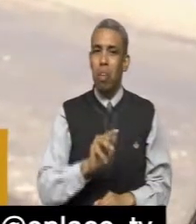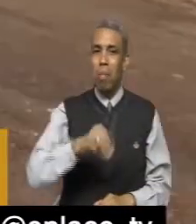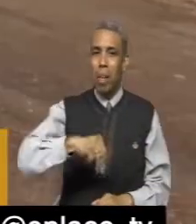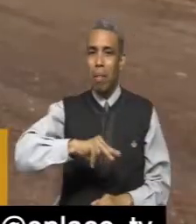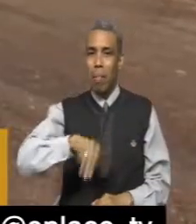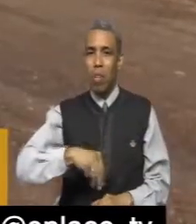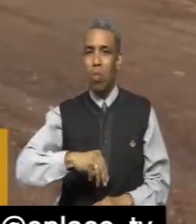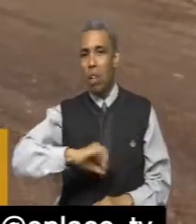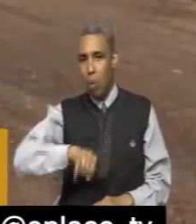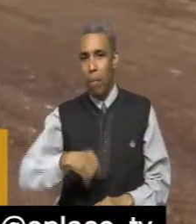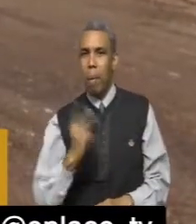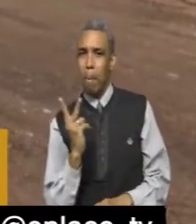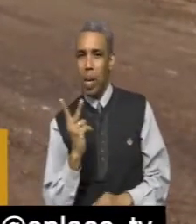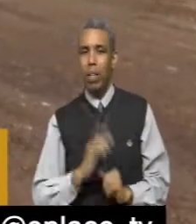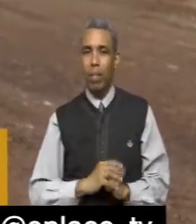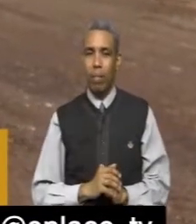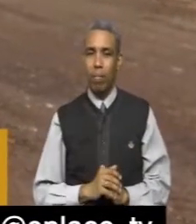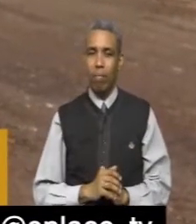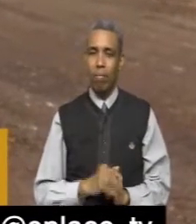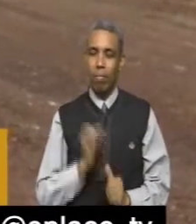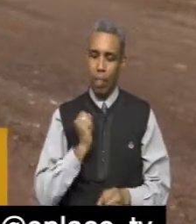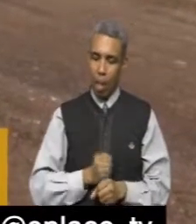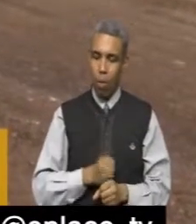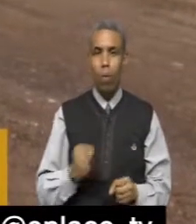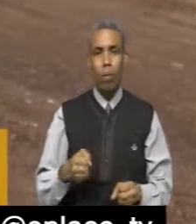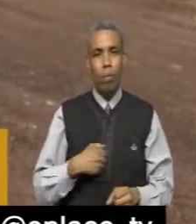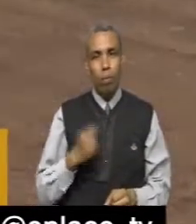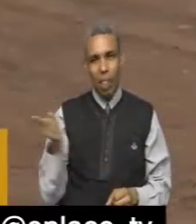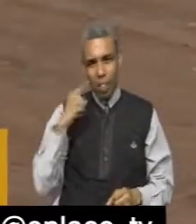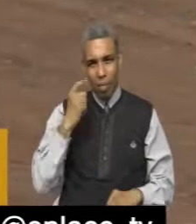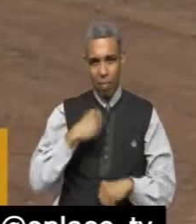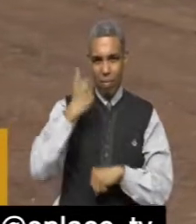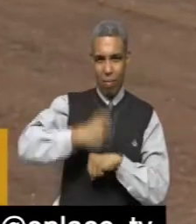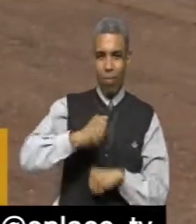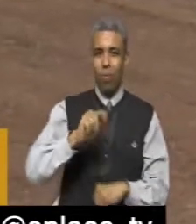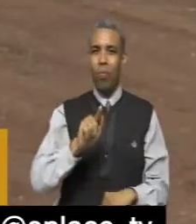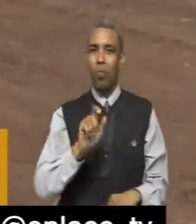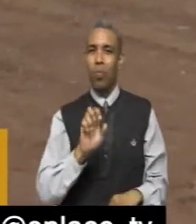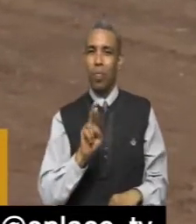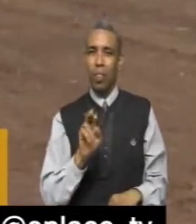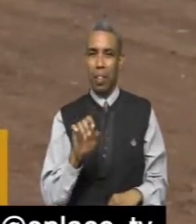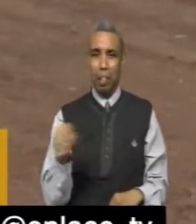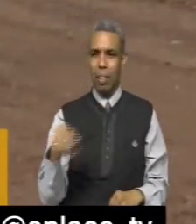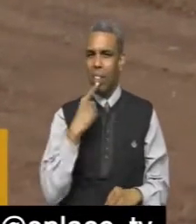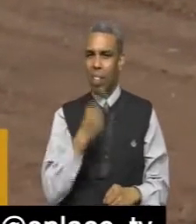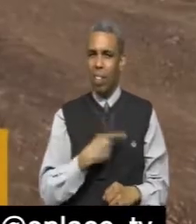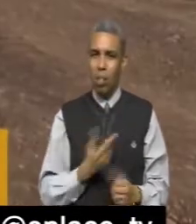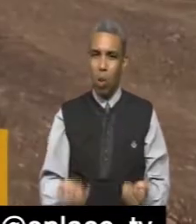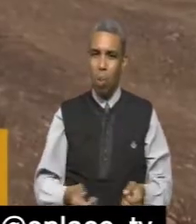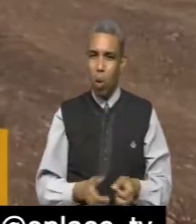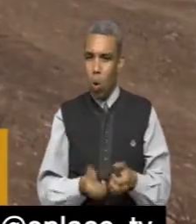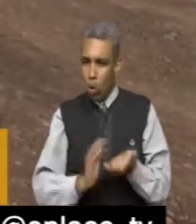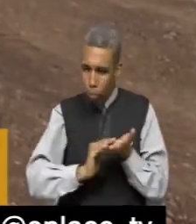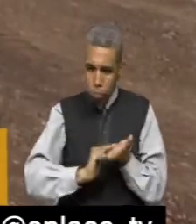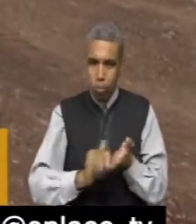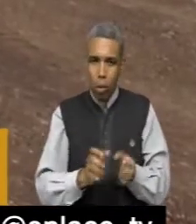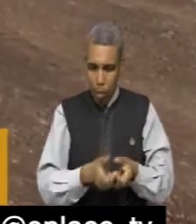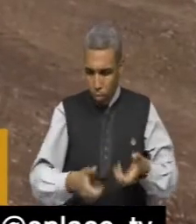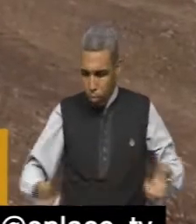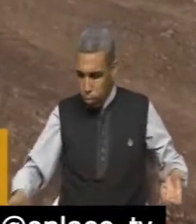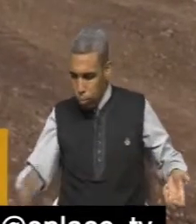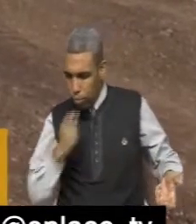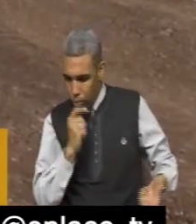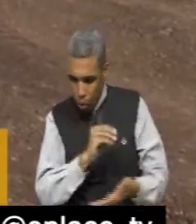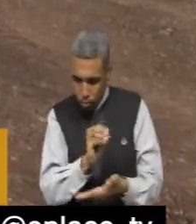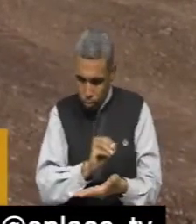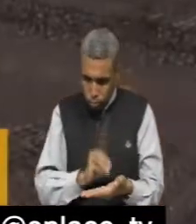trabajar. Fernando Andrade, jefe de autopavimentación, se refirió a cómo avanzan los estudios y diseños de la pavimentación de la vía del corregimiento del